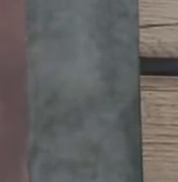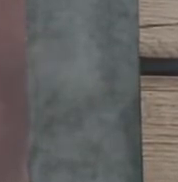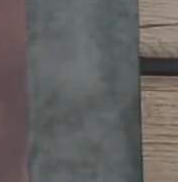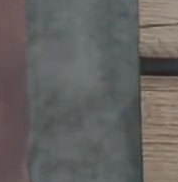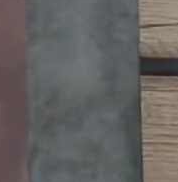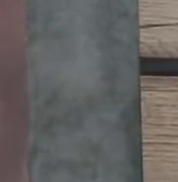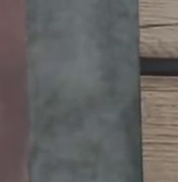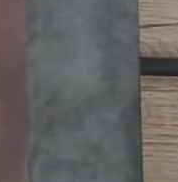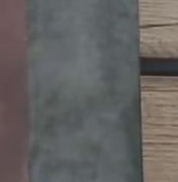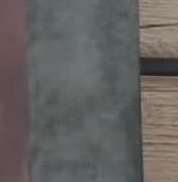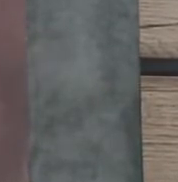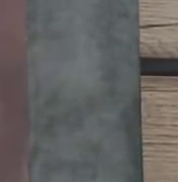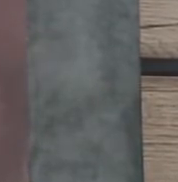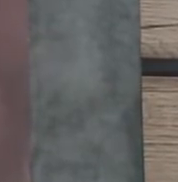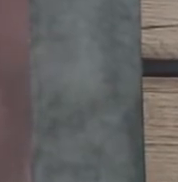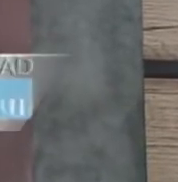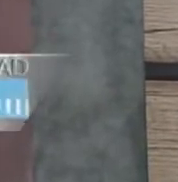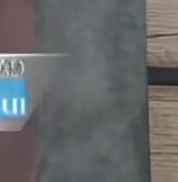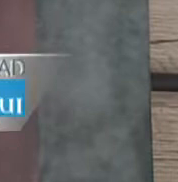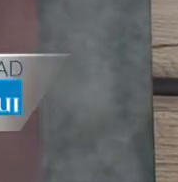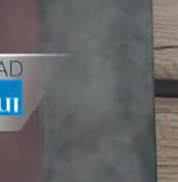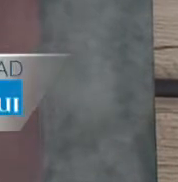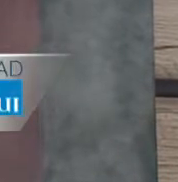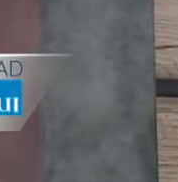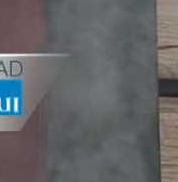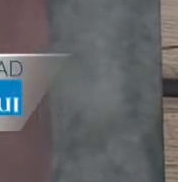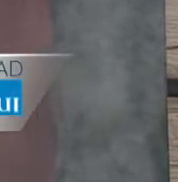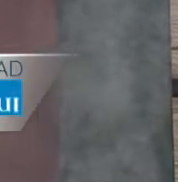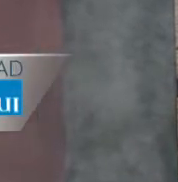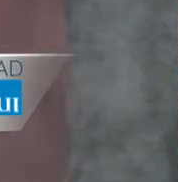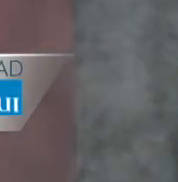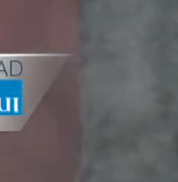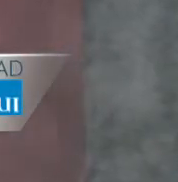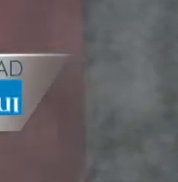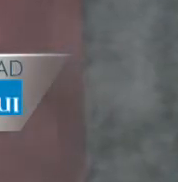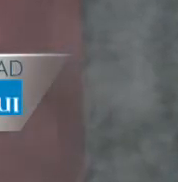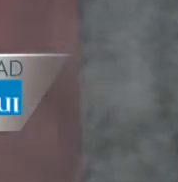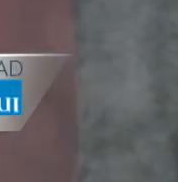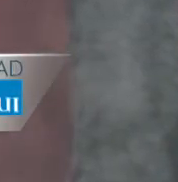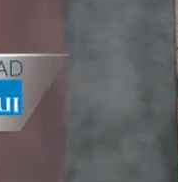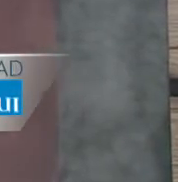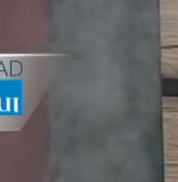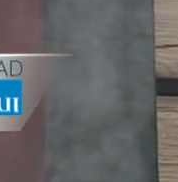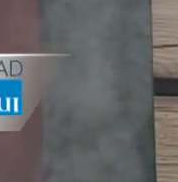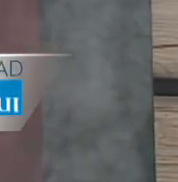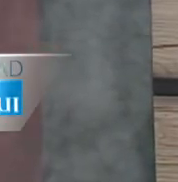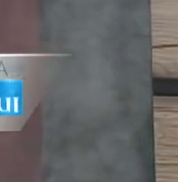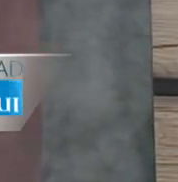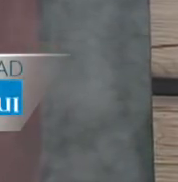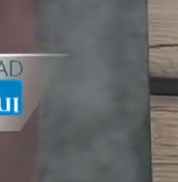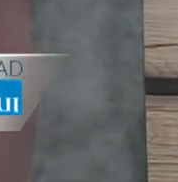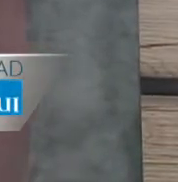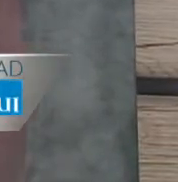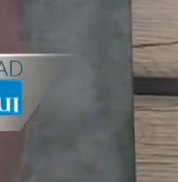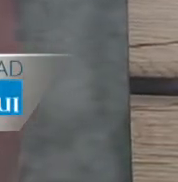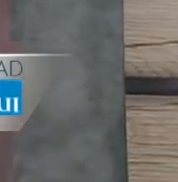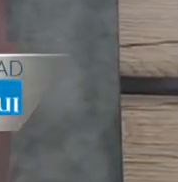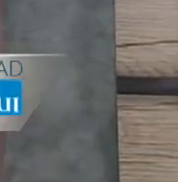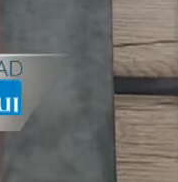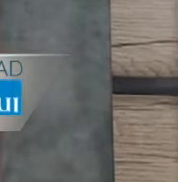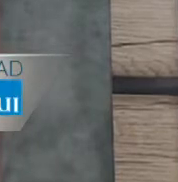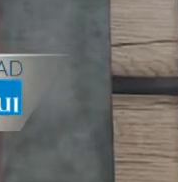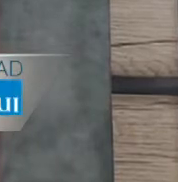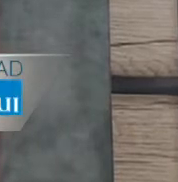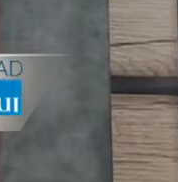Scarlett para generar más de 17 millones de sonrisas y ayudarnos a llegar a esta meta. Puntuales como el Big Ben, puntuales como los